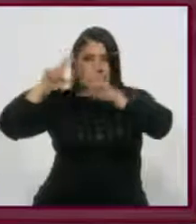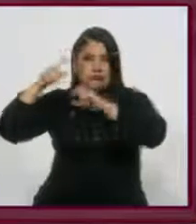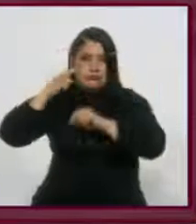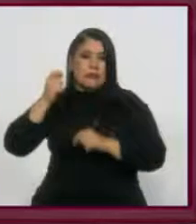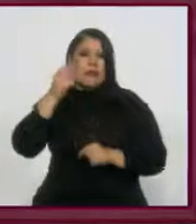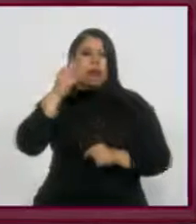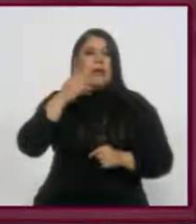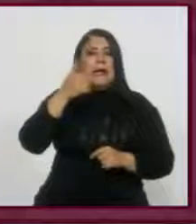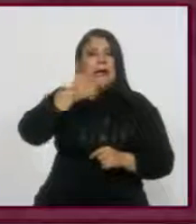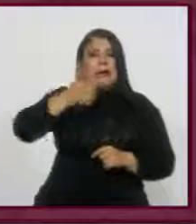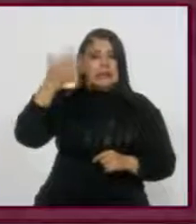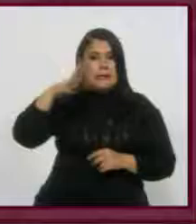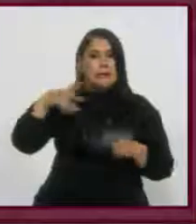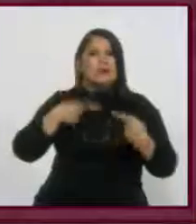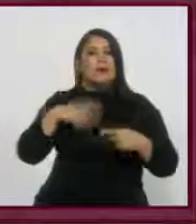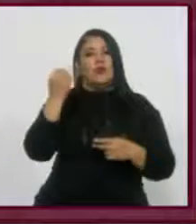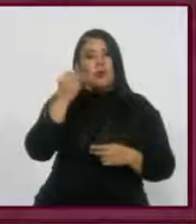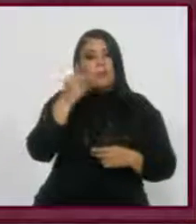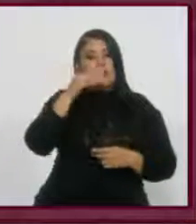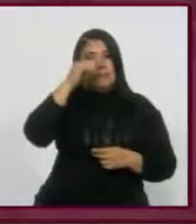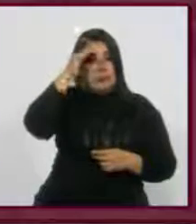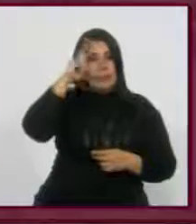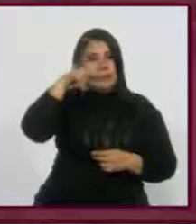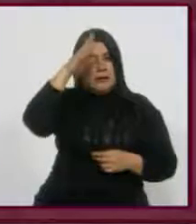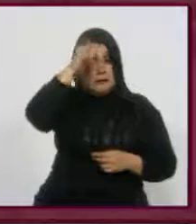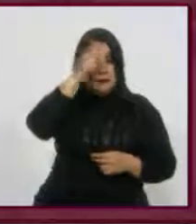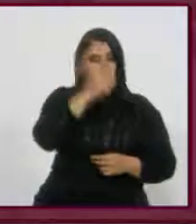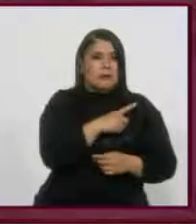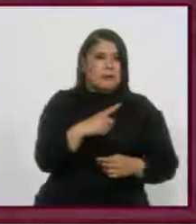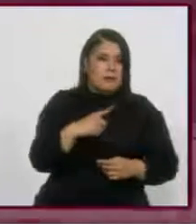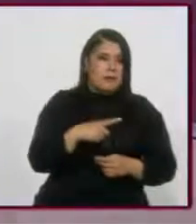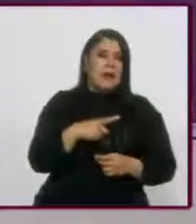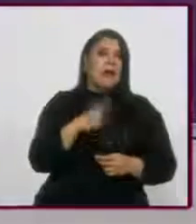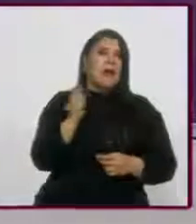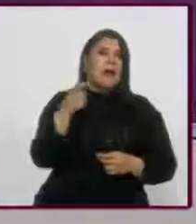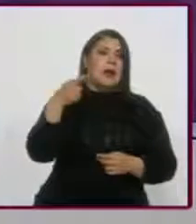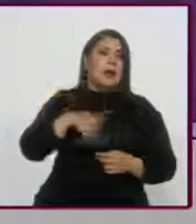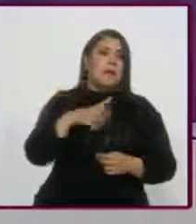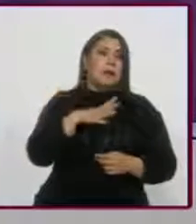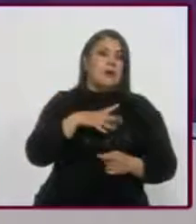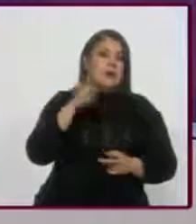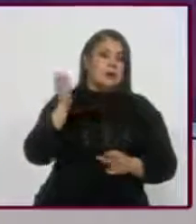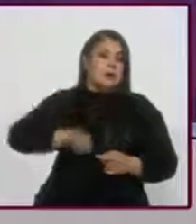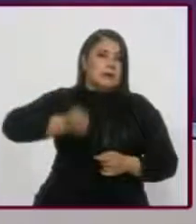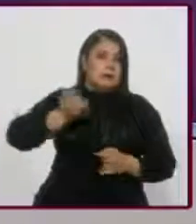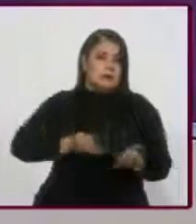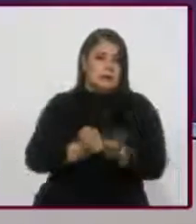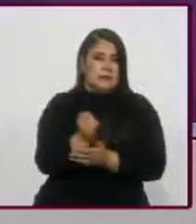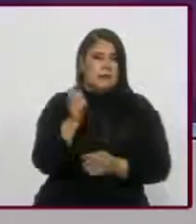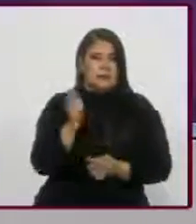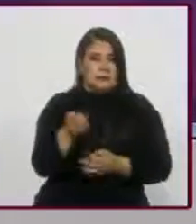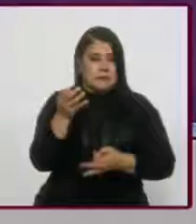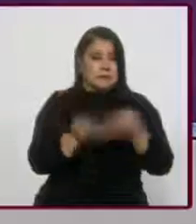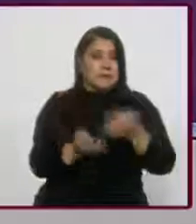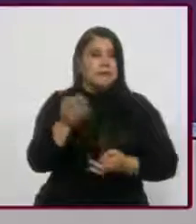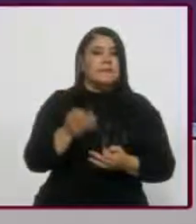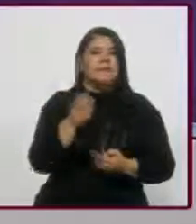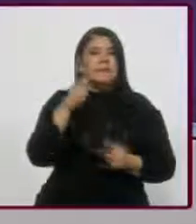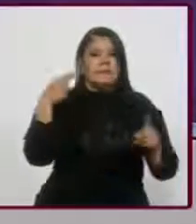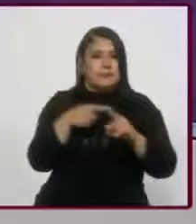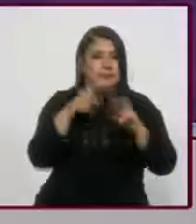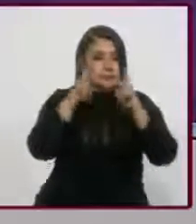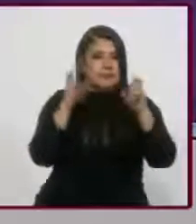cada 10 adultos en este país están de acuerdo con lo que determinó recientemente la Corte, que es este el